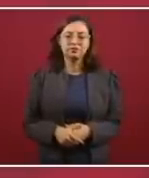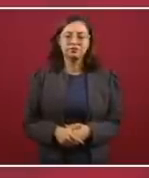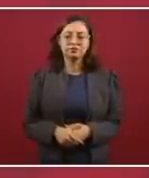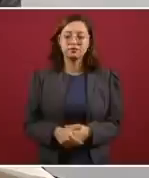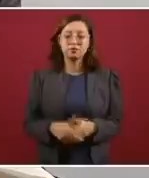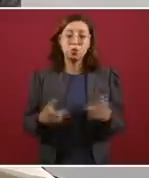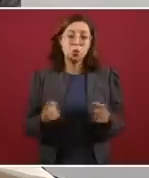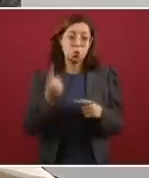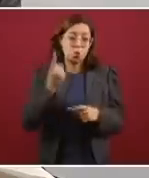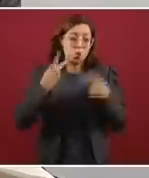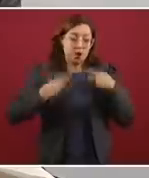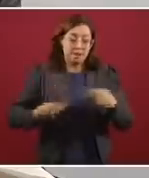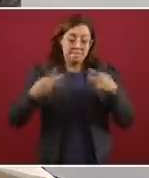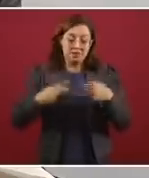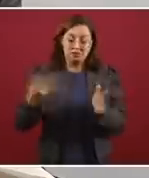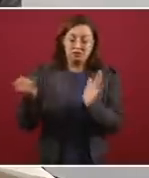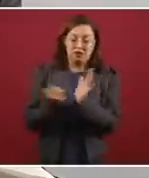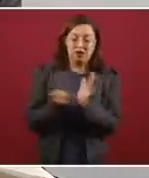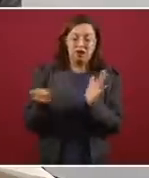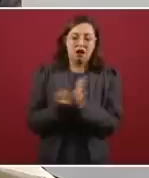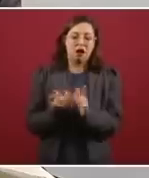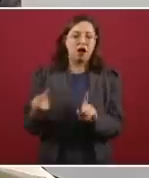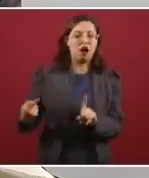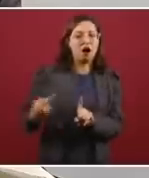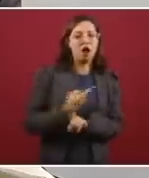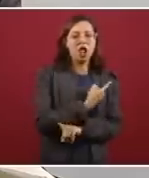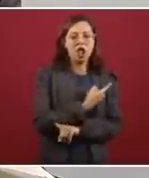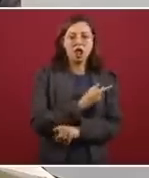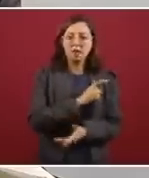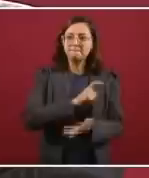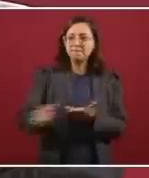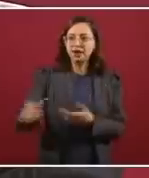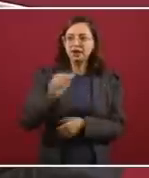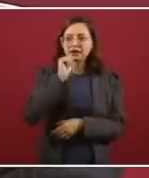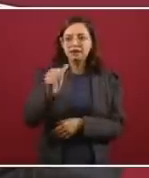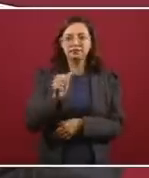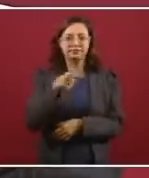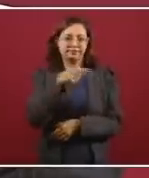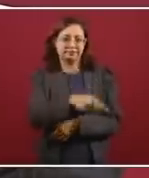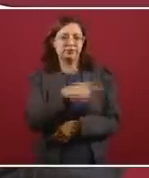evade impuestos, que no paga los impuestos, pues es un corrupto,